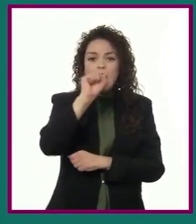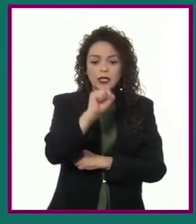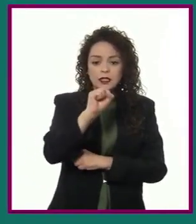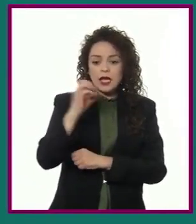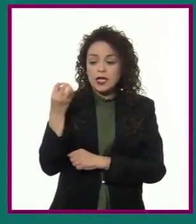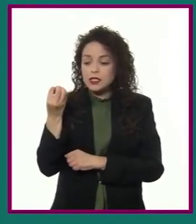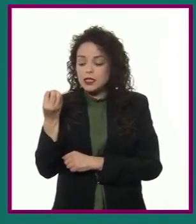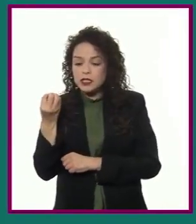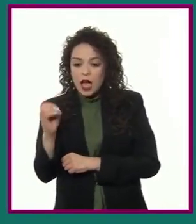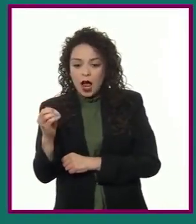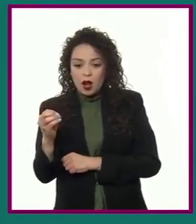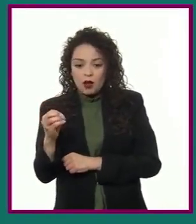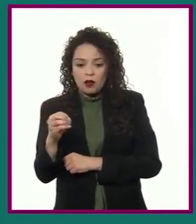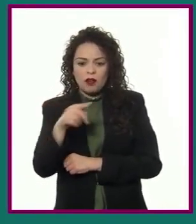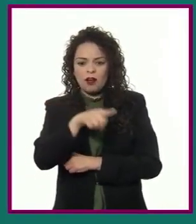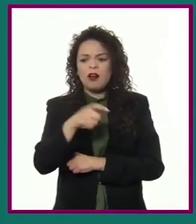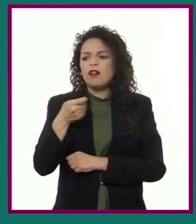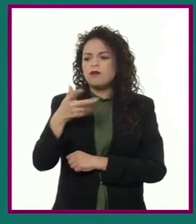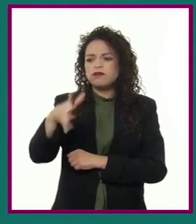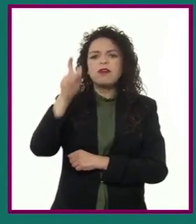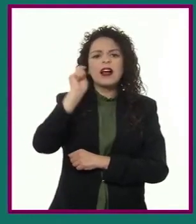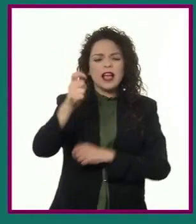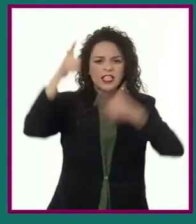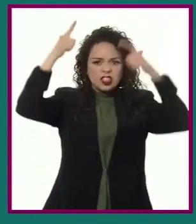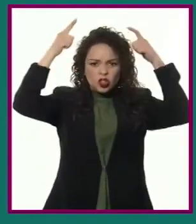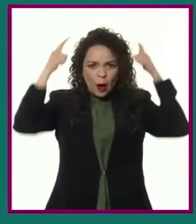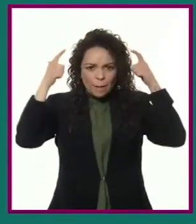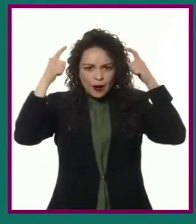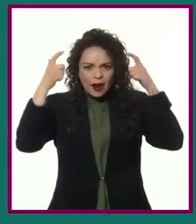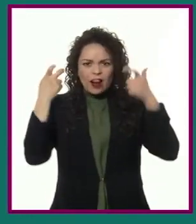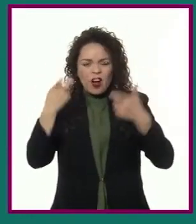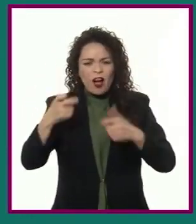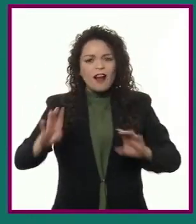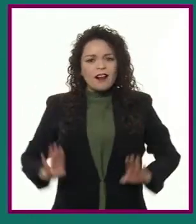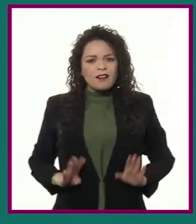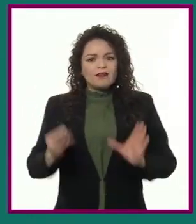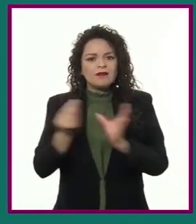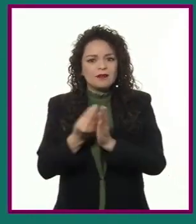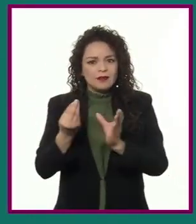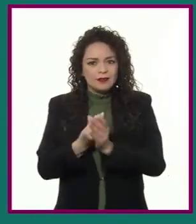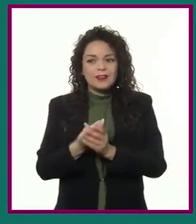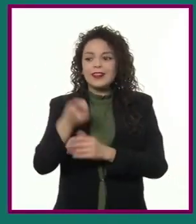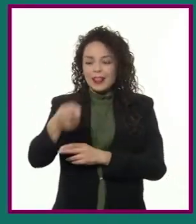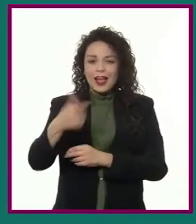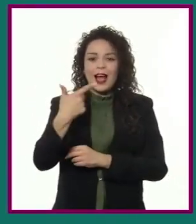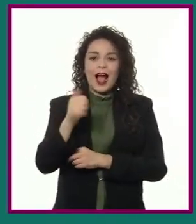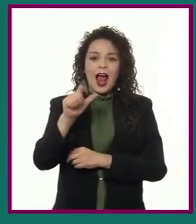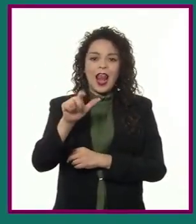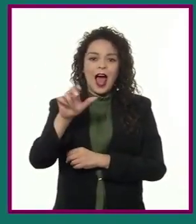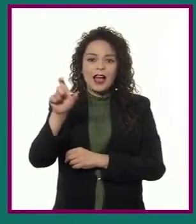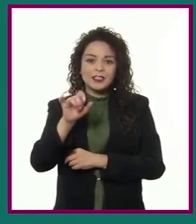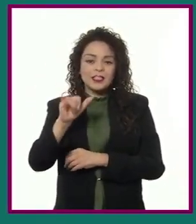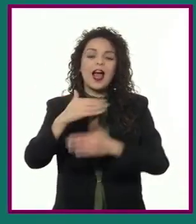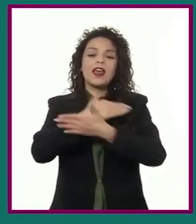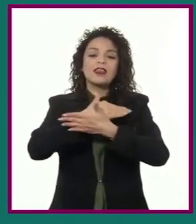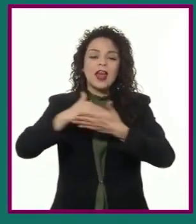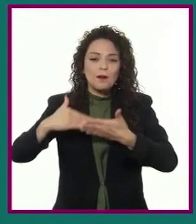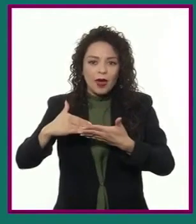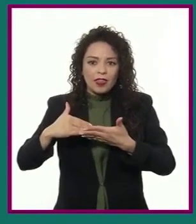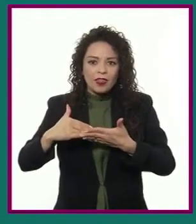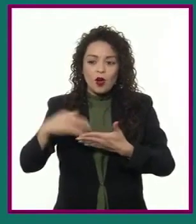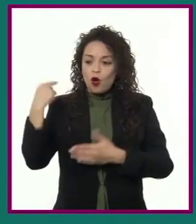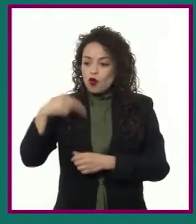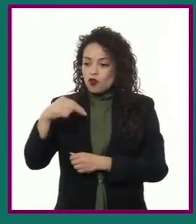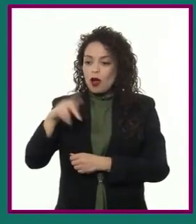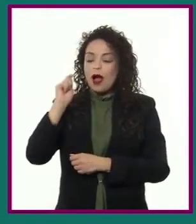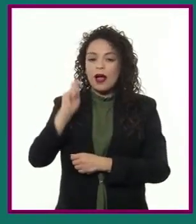La galaxia del sombrero es un ejemplo característico de las galaxias intermedias, también conocidas como